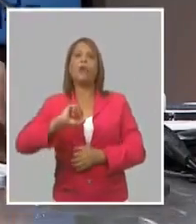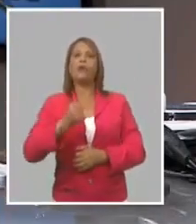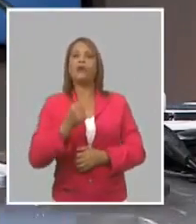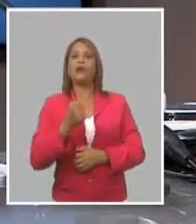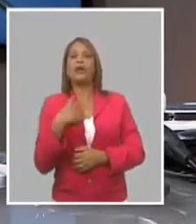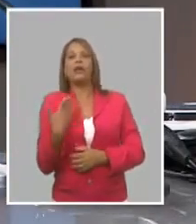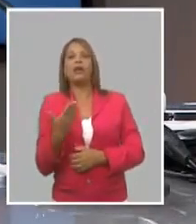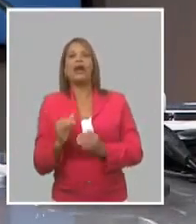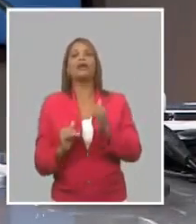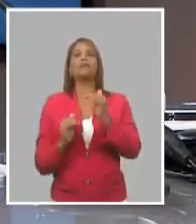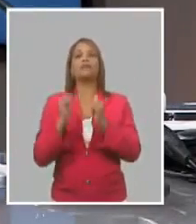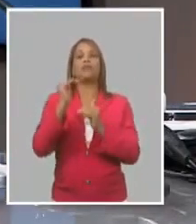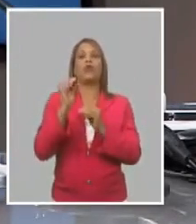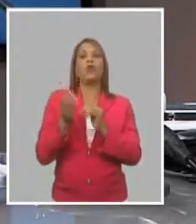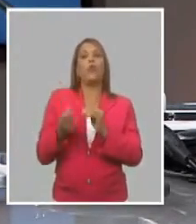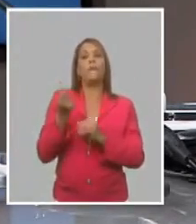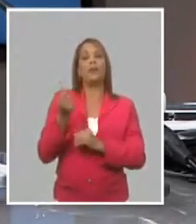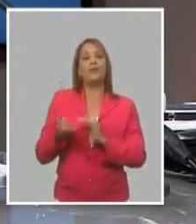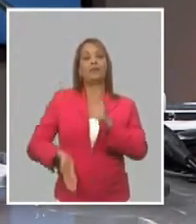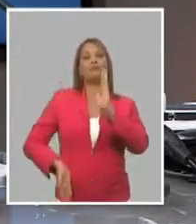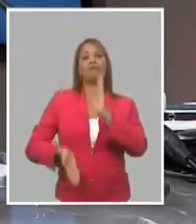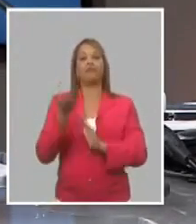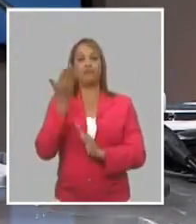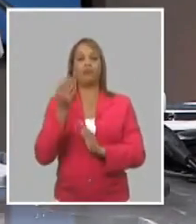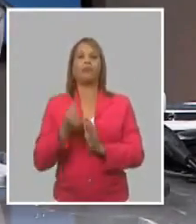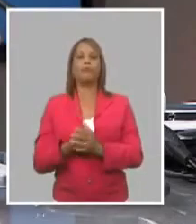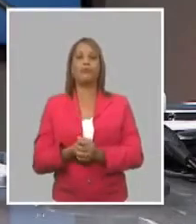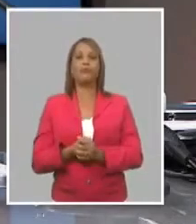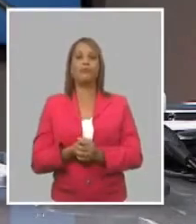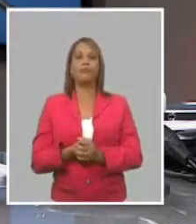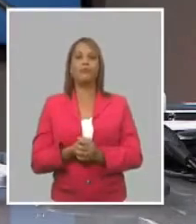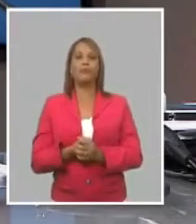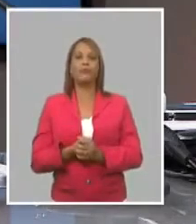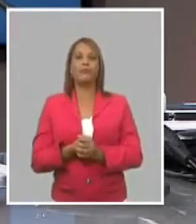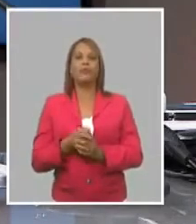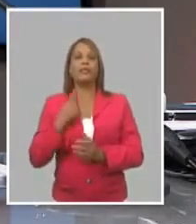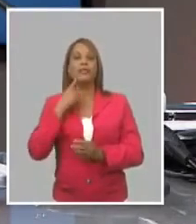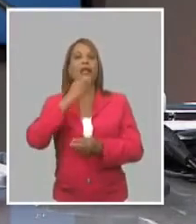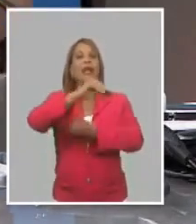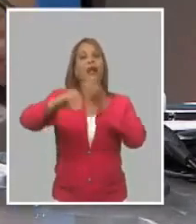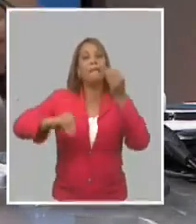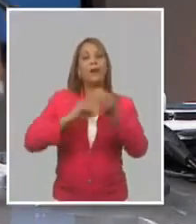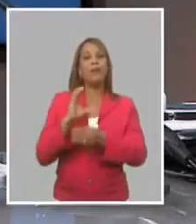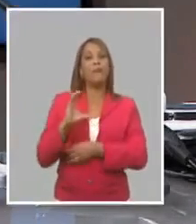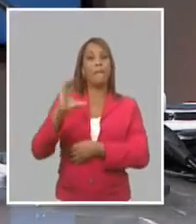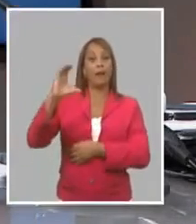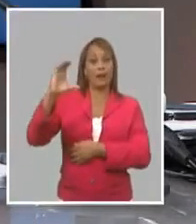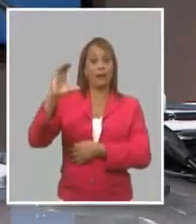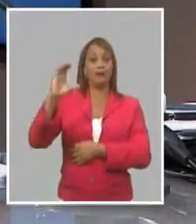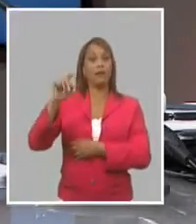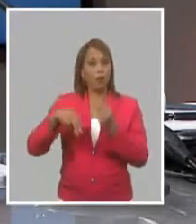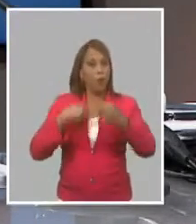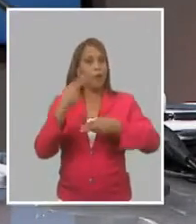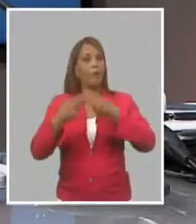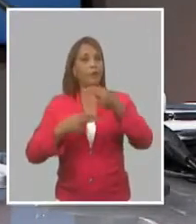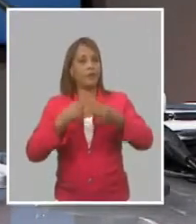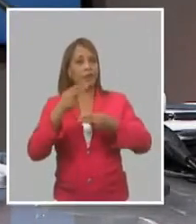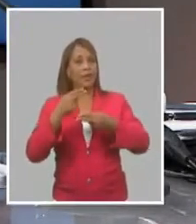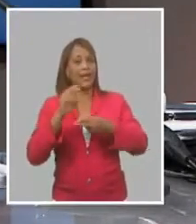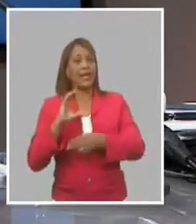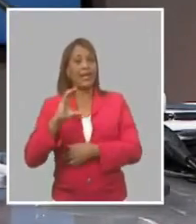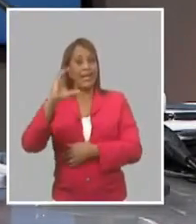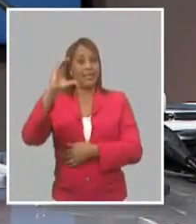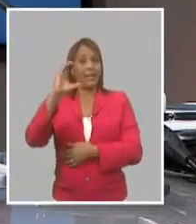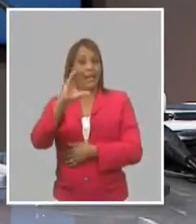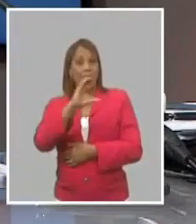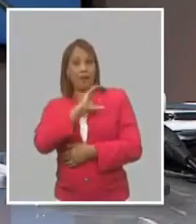a subir los precios. Y si hacemos una reforma de salario, que como ya dije, la vamos a hacer, el